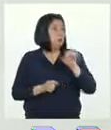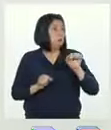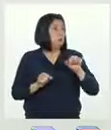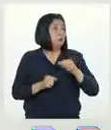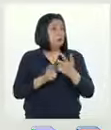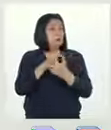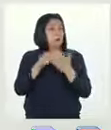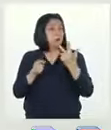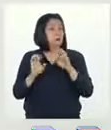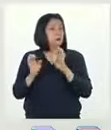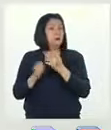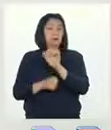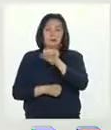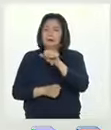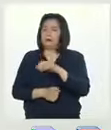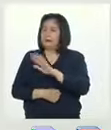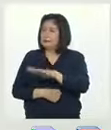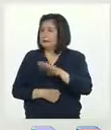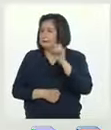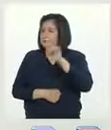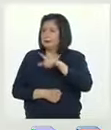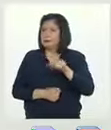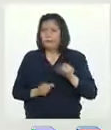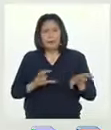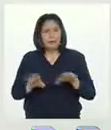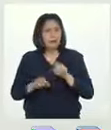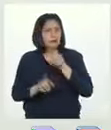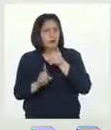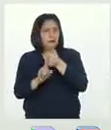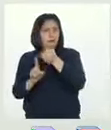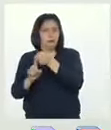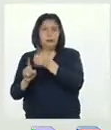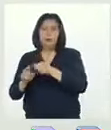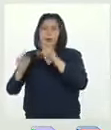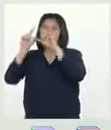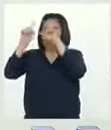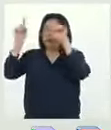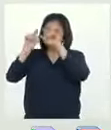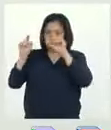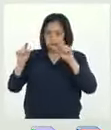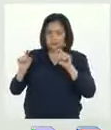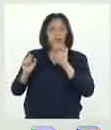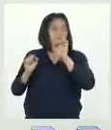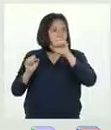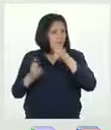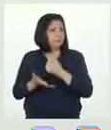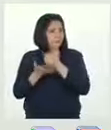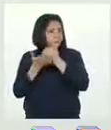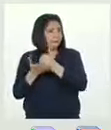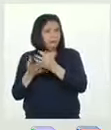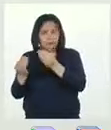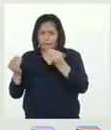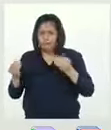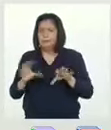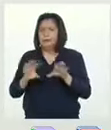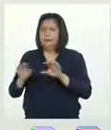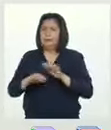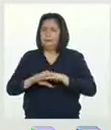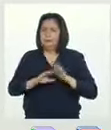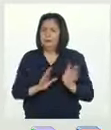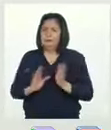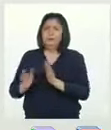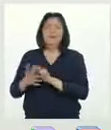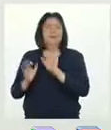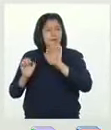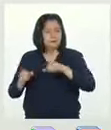equipo. Chicas y chicos en casa, realicen su propio organizador visual, ya que les servirá un montón para elaborar su plan de acción